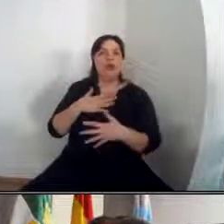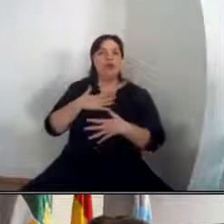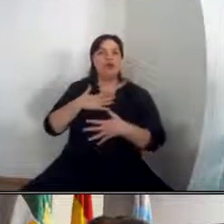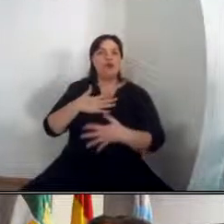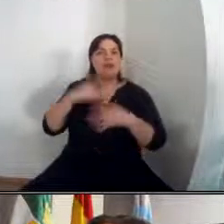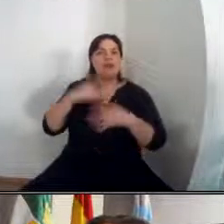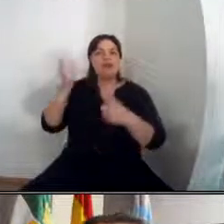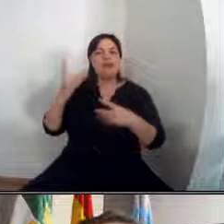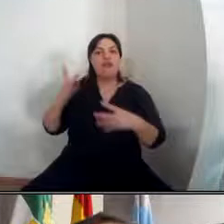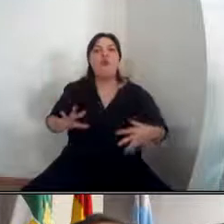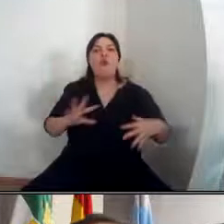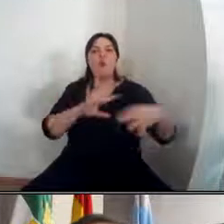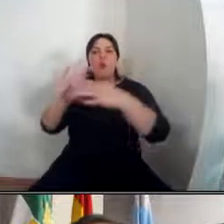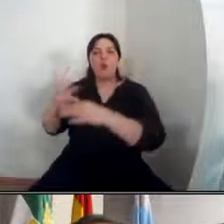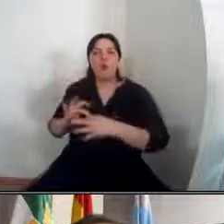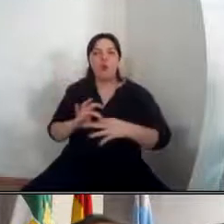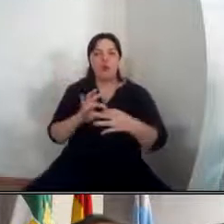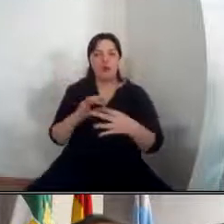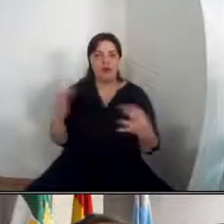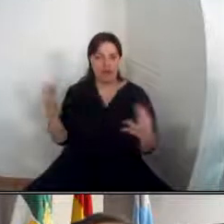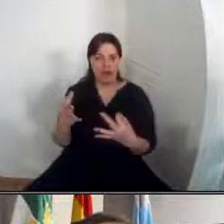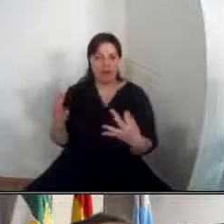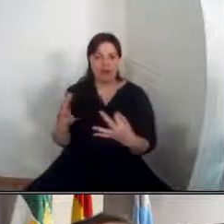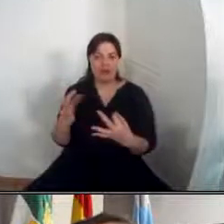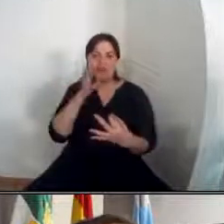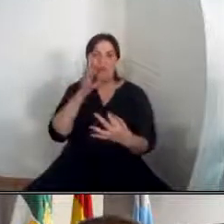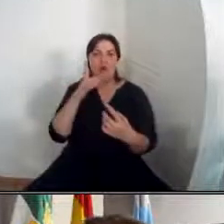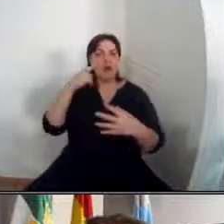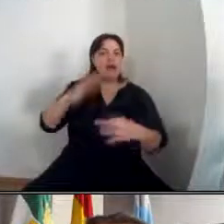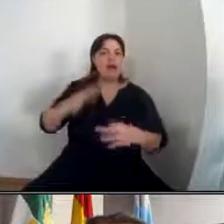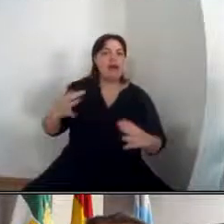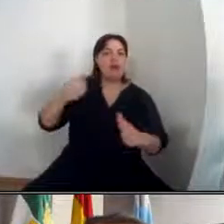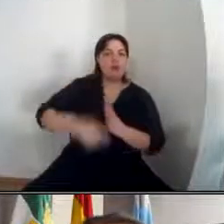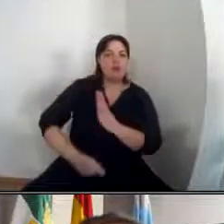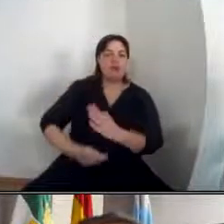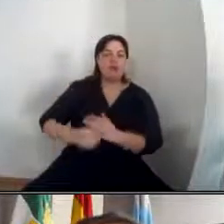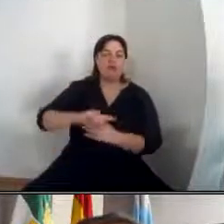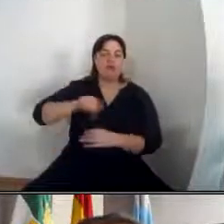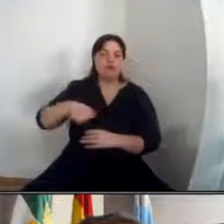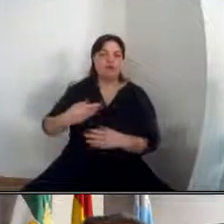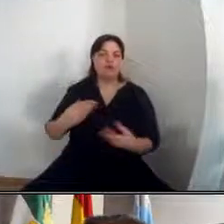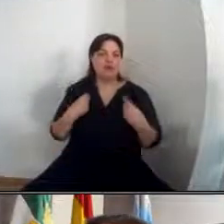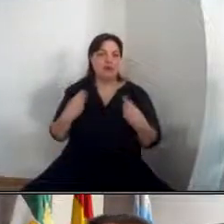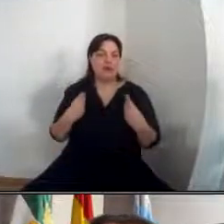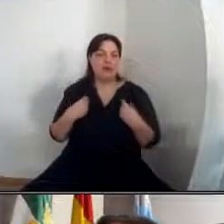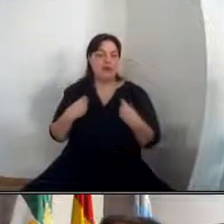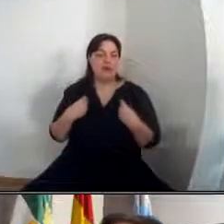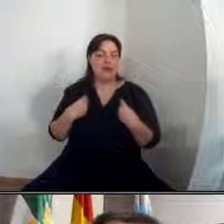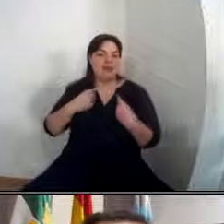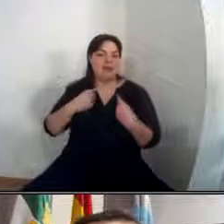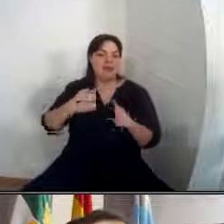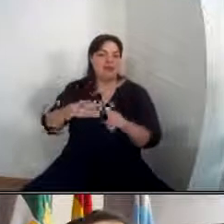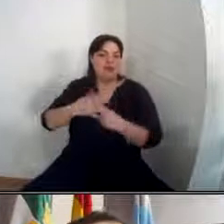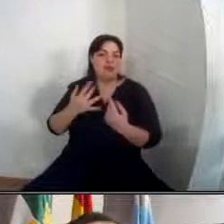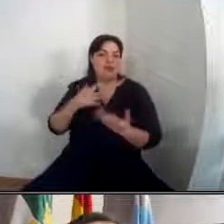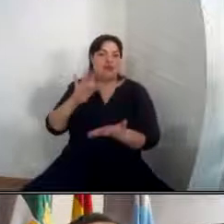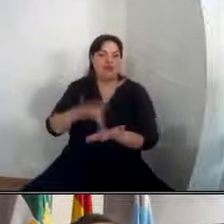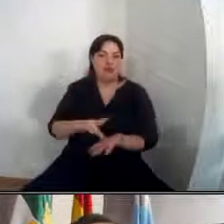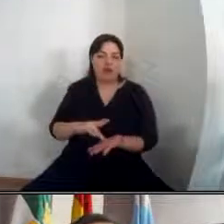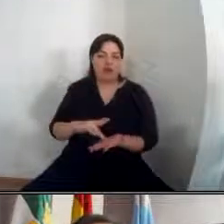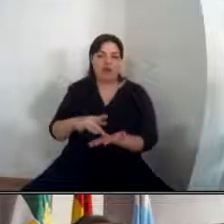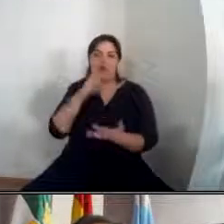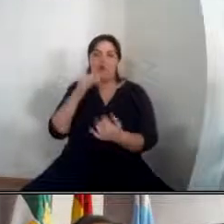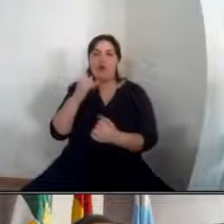esfuerzos. Es la dura realidad que nos rodea, que nos ha tocado vivir. Después de la crisis